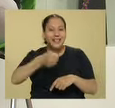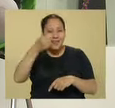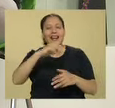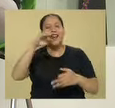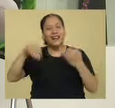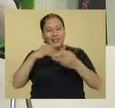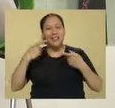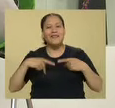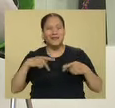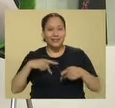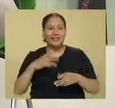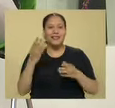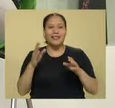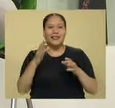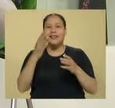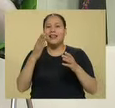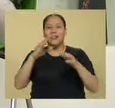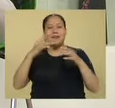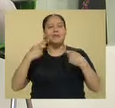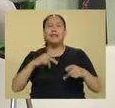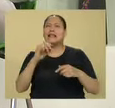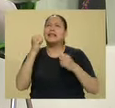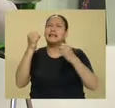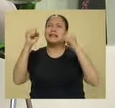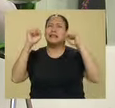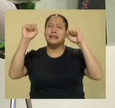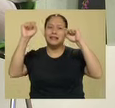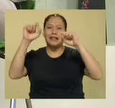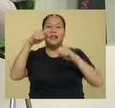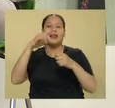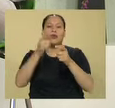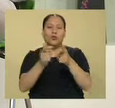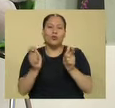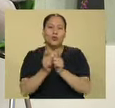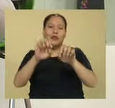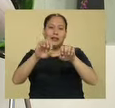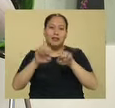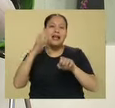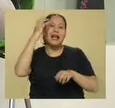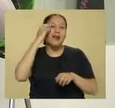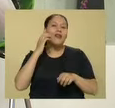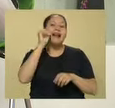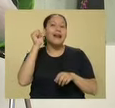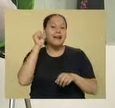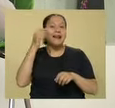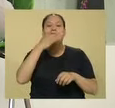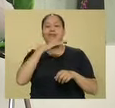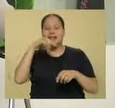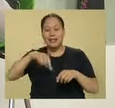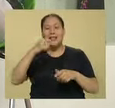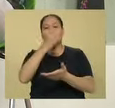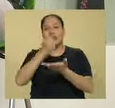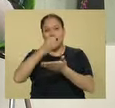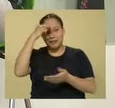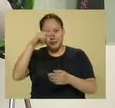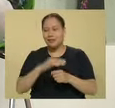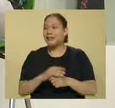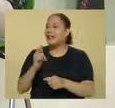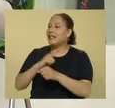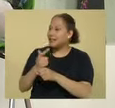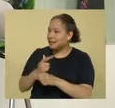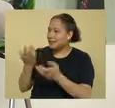la gente, a todos los, a la afición del equipo de León, que bueno, pues ayer festejamos en grande aquí en la Ciudad de México. Chilo. Por supuesto, licenciada,